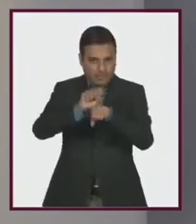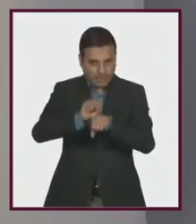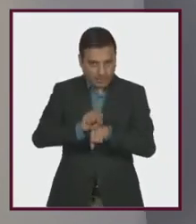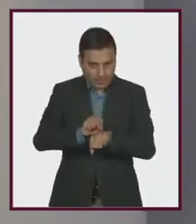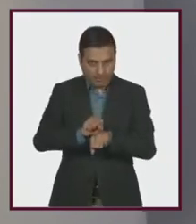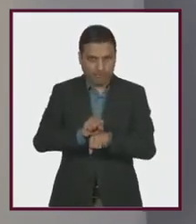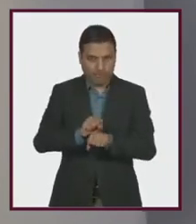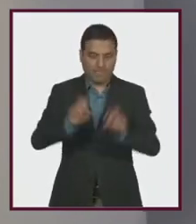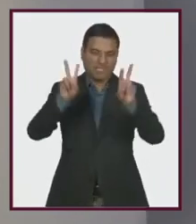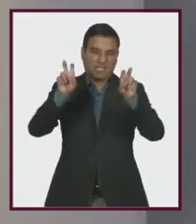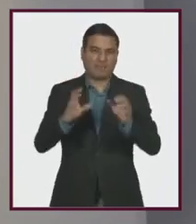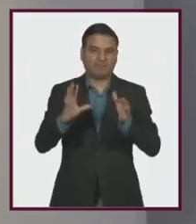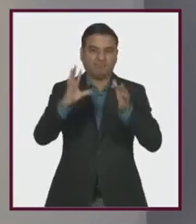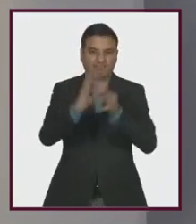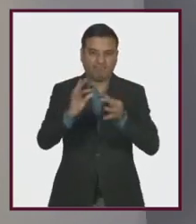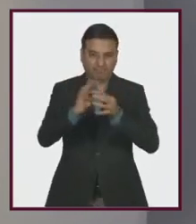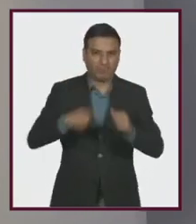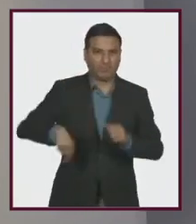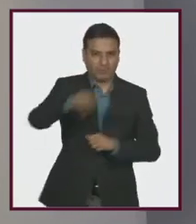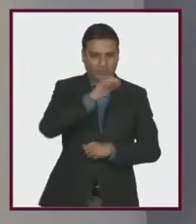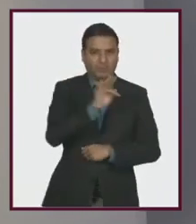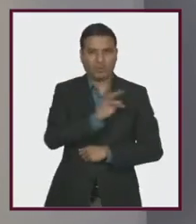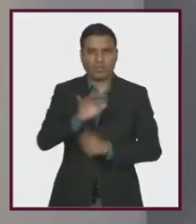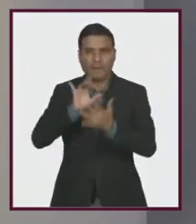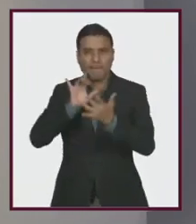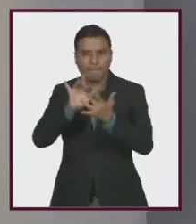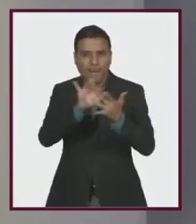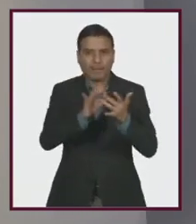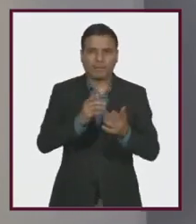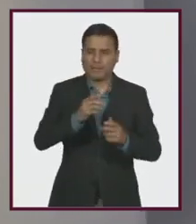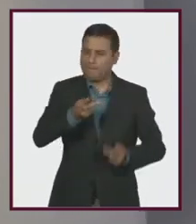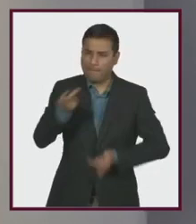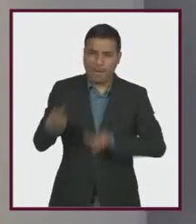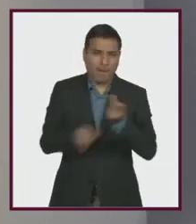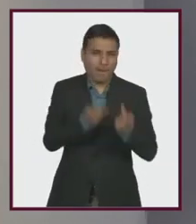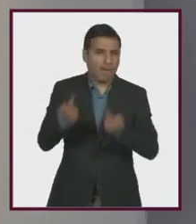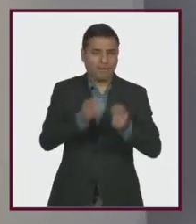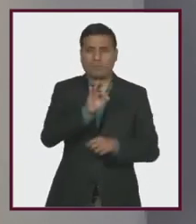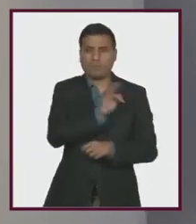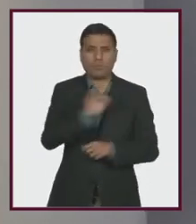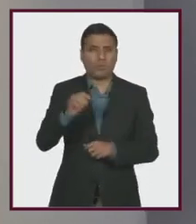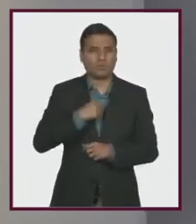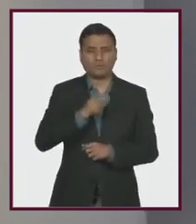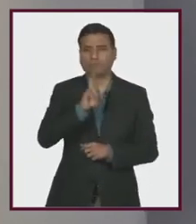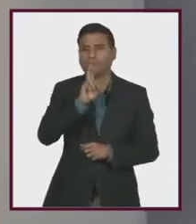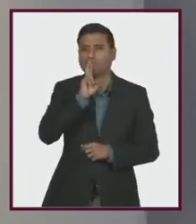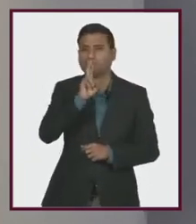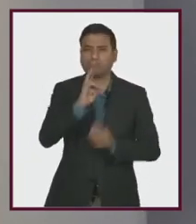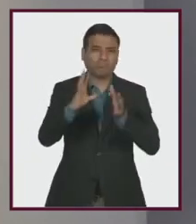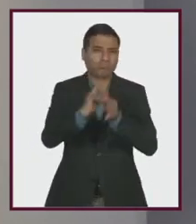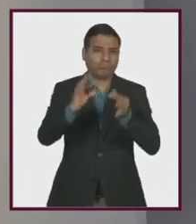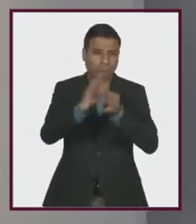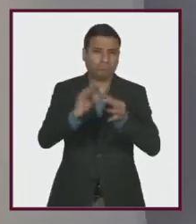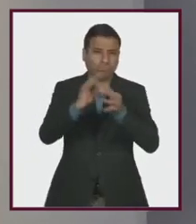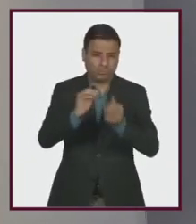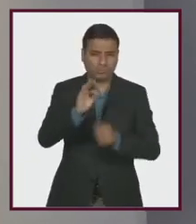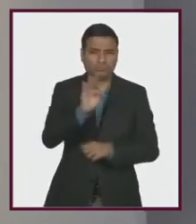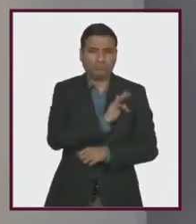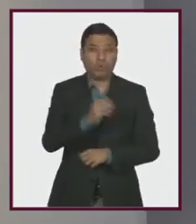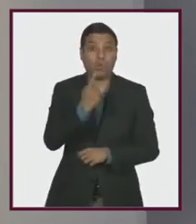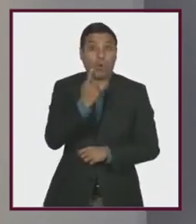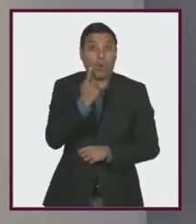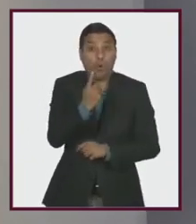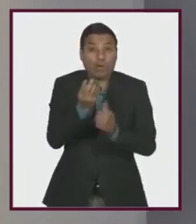de comentarse y de preguntar todo lo que puedan. Acá vamos a intentar resolver sus dudas, iremos paso a paso porque tampoco en una sesión vamos